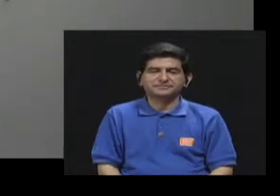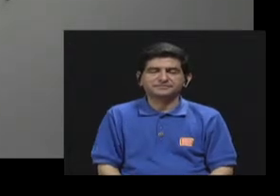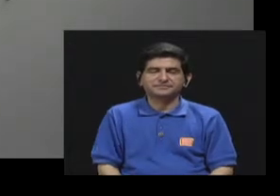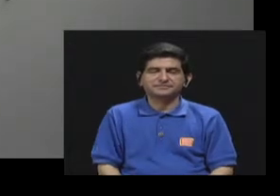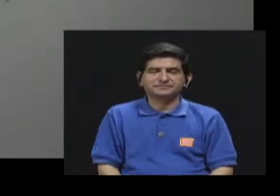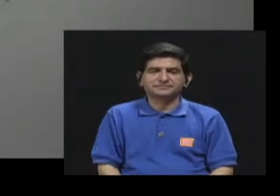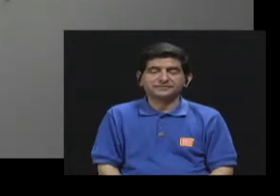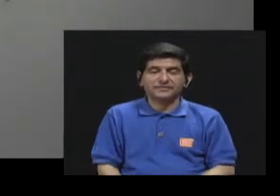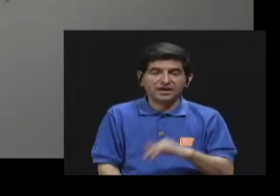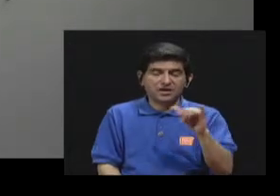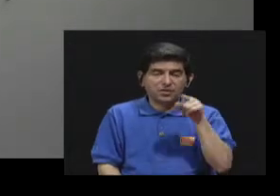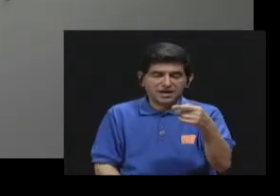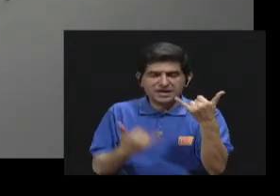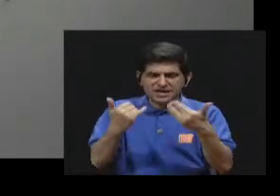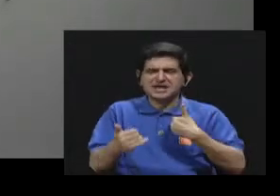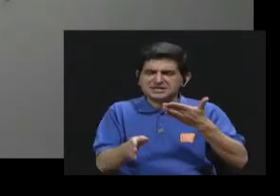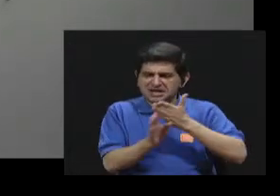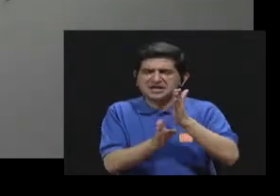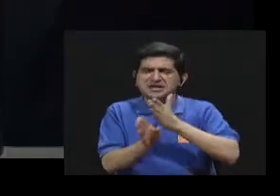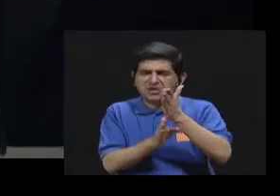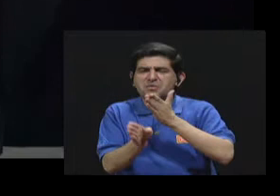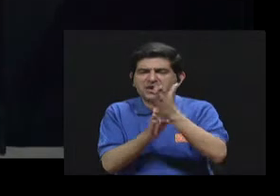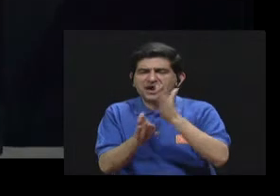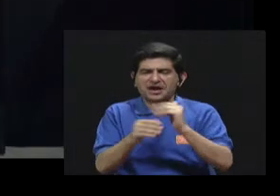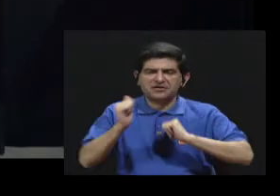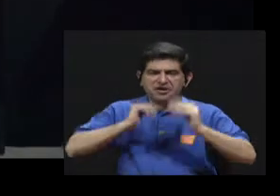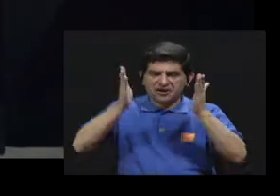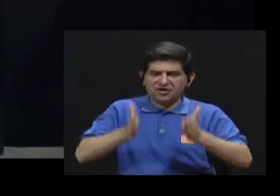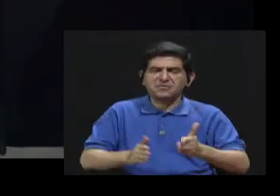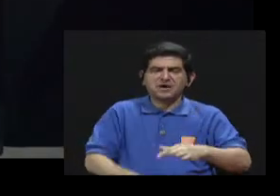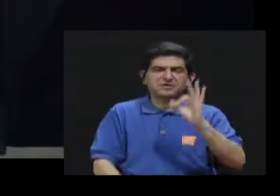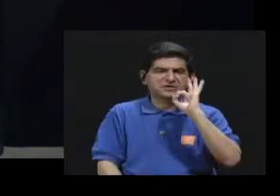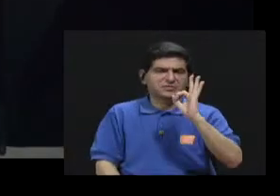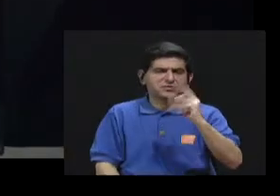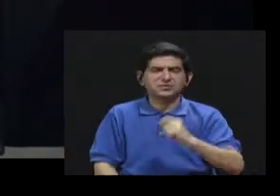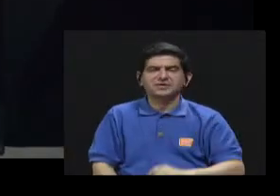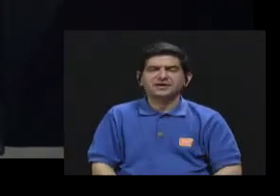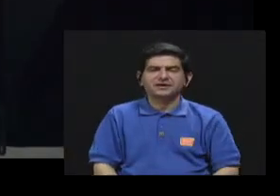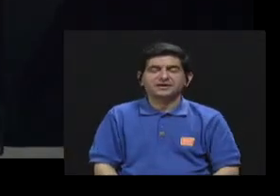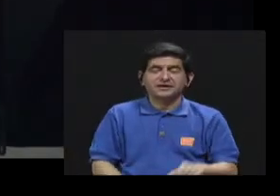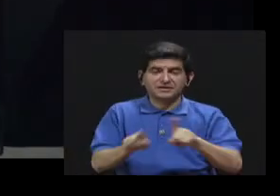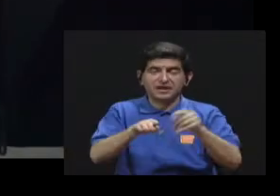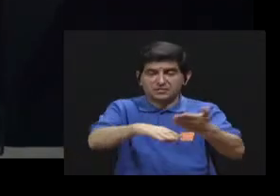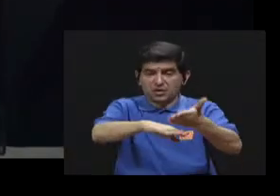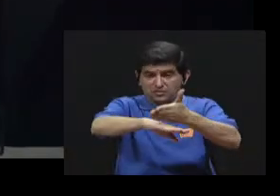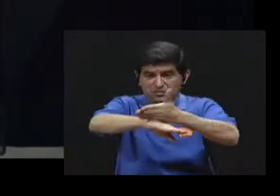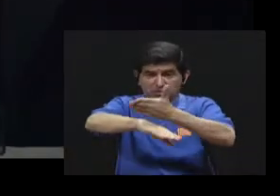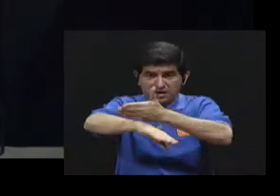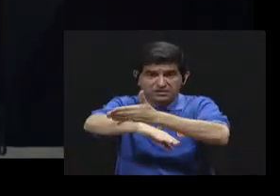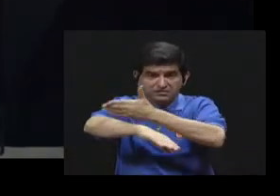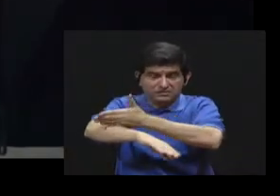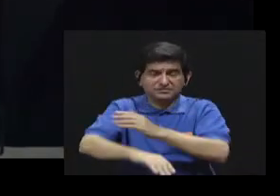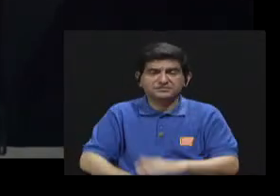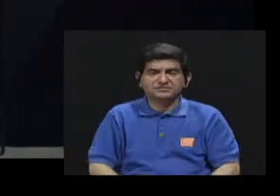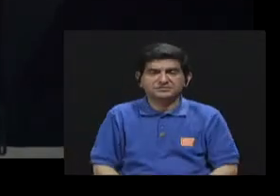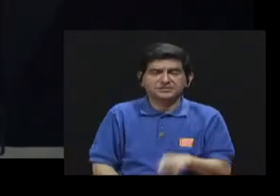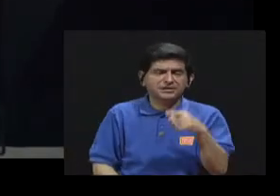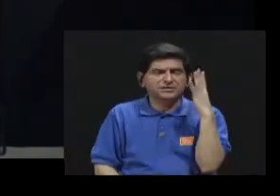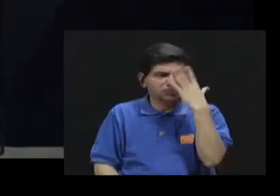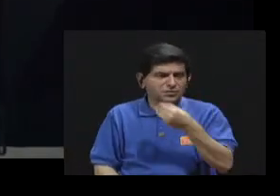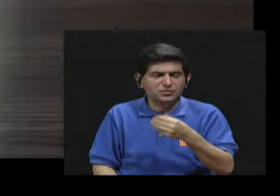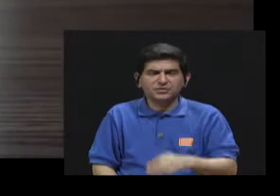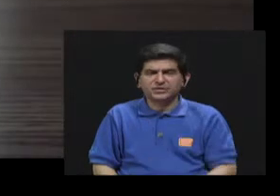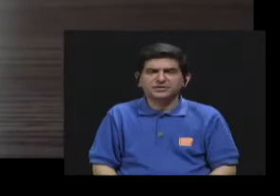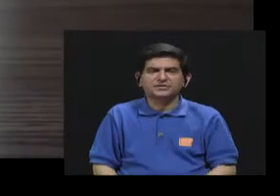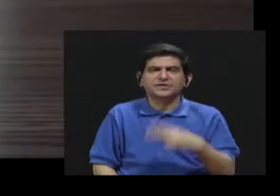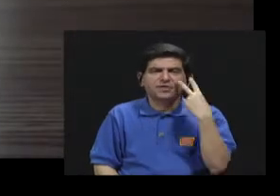Uh-huh. Adriana también ya tiene carrera, ¿verdad? Como actriz, le va así muy bien. Así es, ciertamente. También va creciendo mucho. Eso es muy lindo, ir viendo